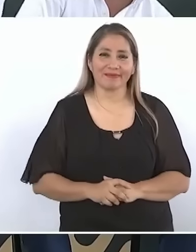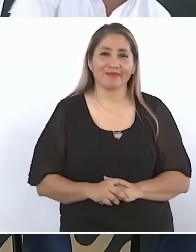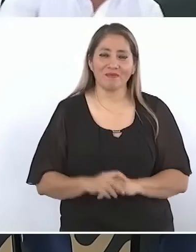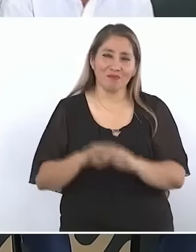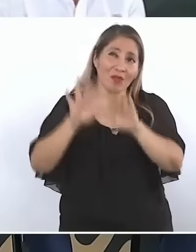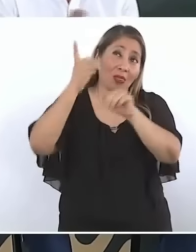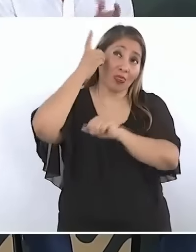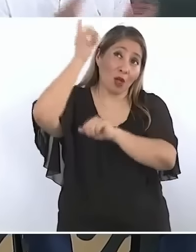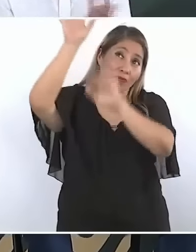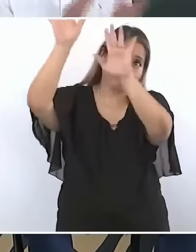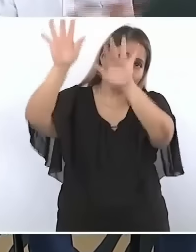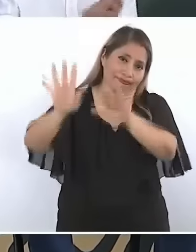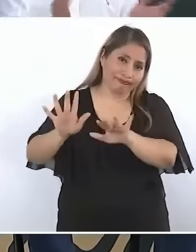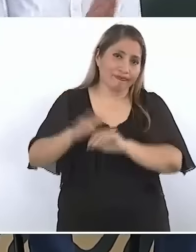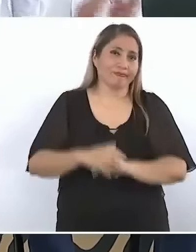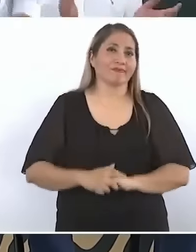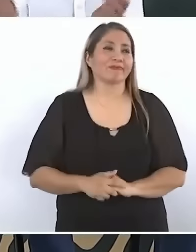bendiga.